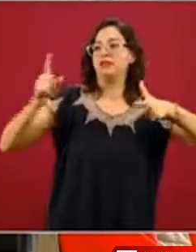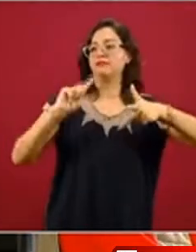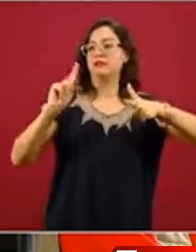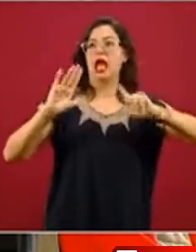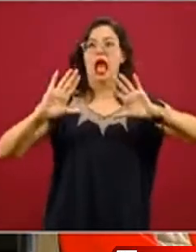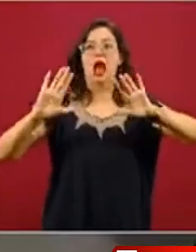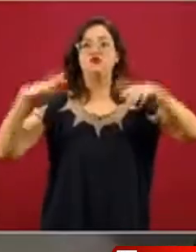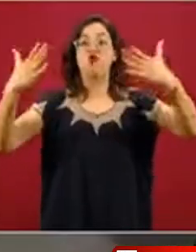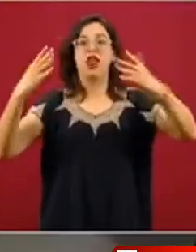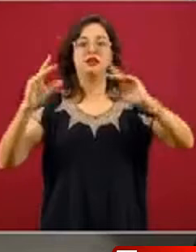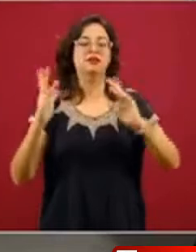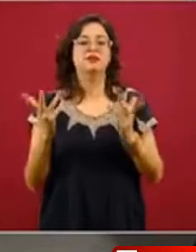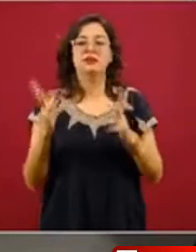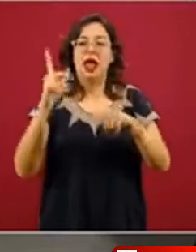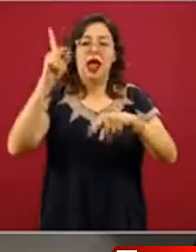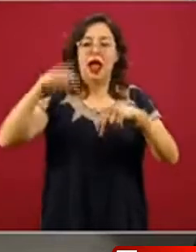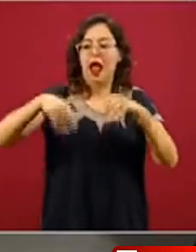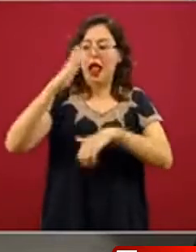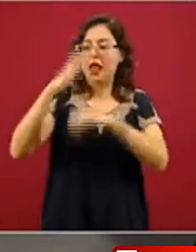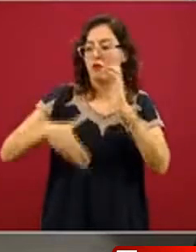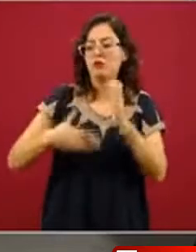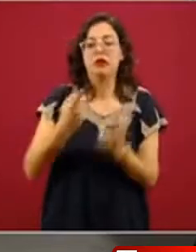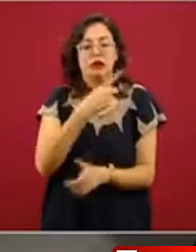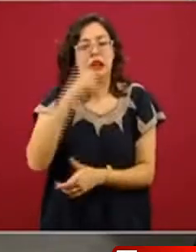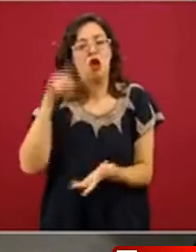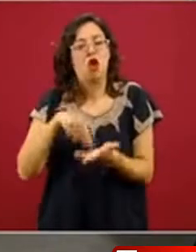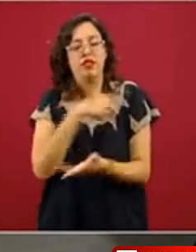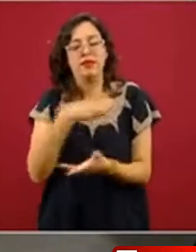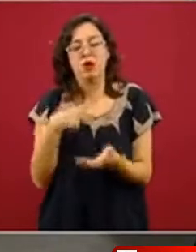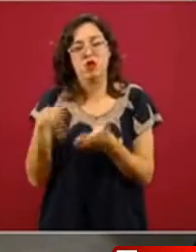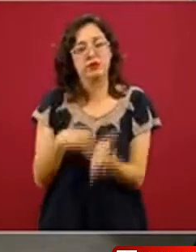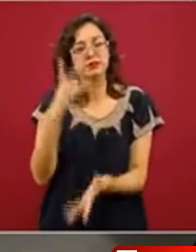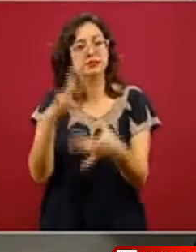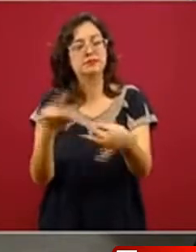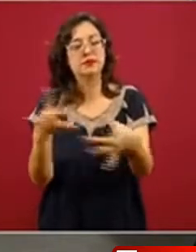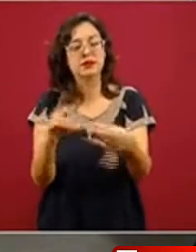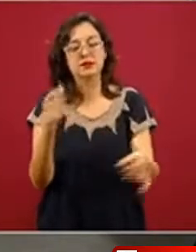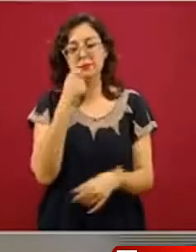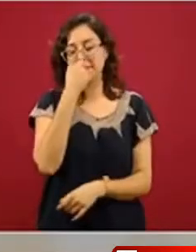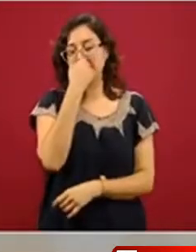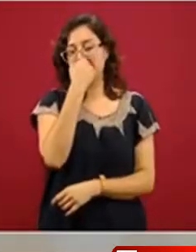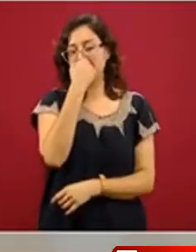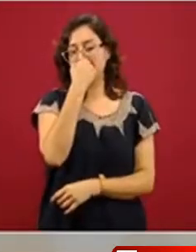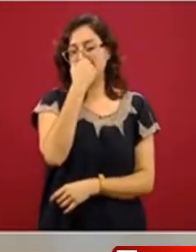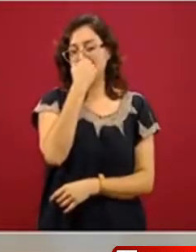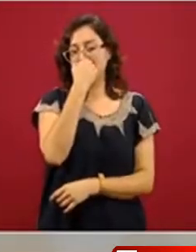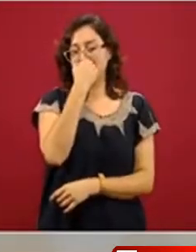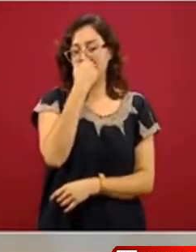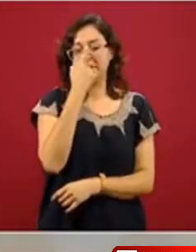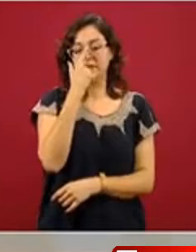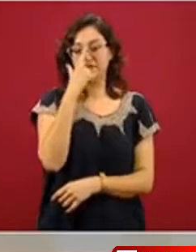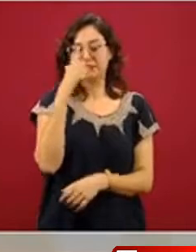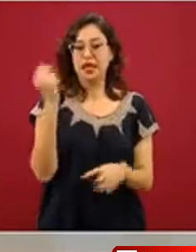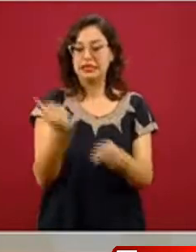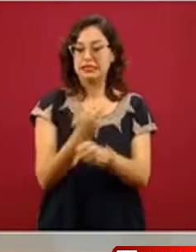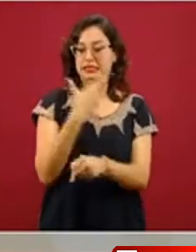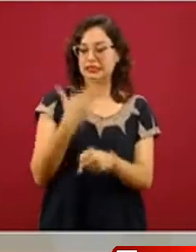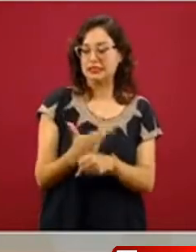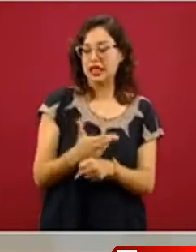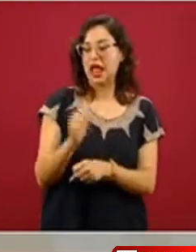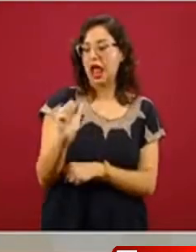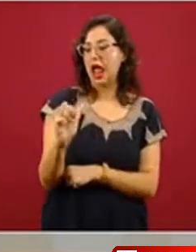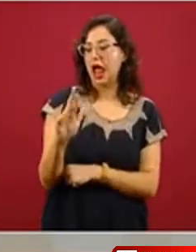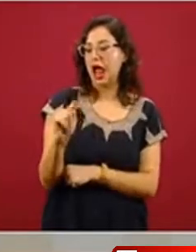saberlo. Muchas gracias por preguntarlo. Sobre el número de contactos del secretario Arturo Herrera,